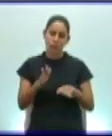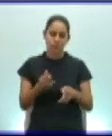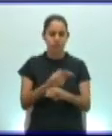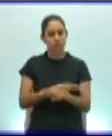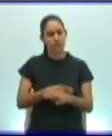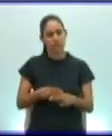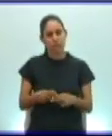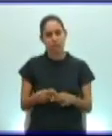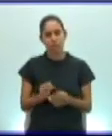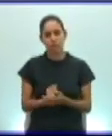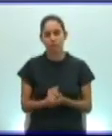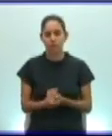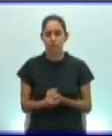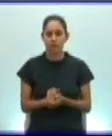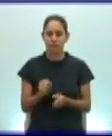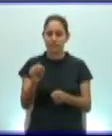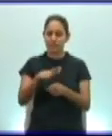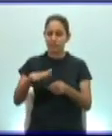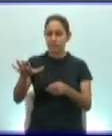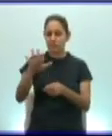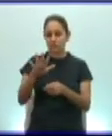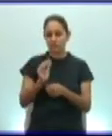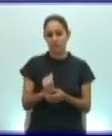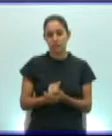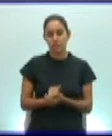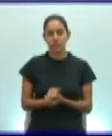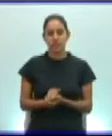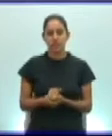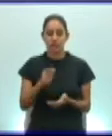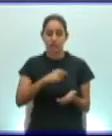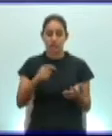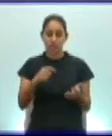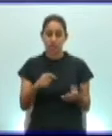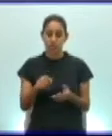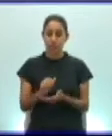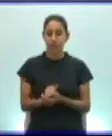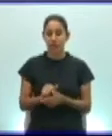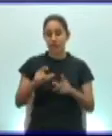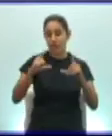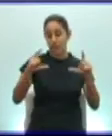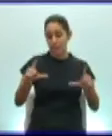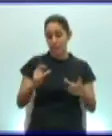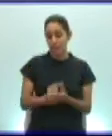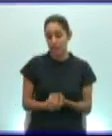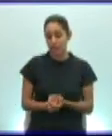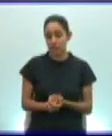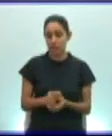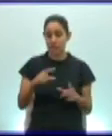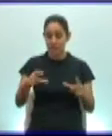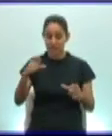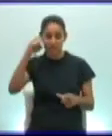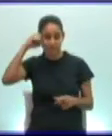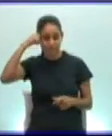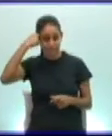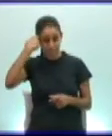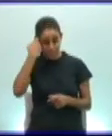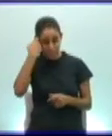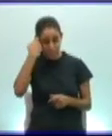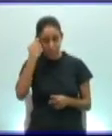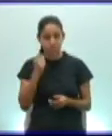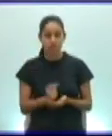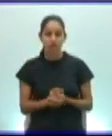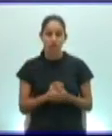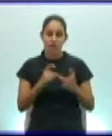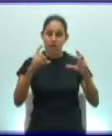más queda aprendido que escribir una imagen, la imagen se graba, existe la memoria fotográfica y creo que